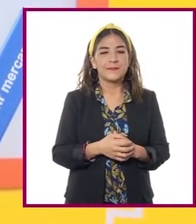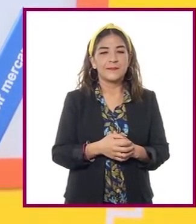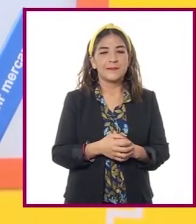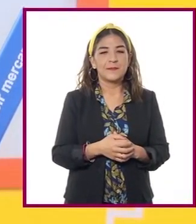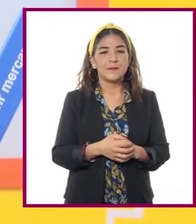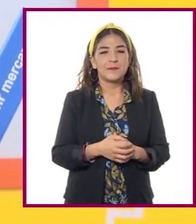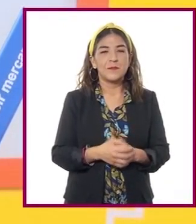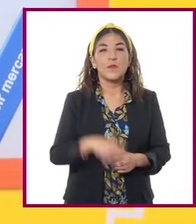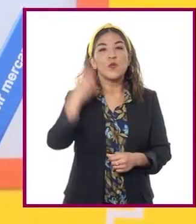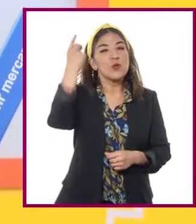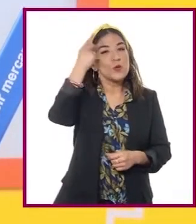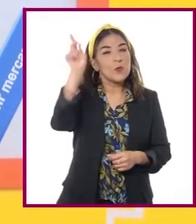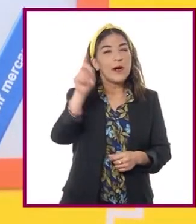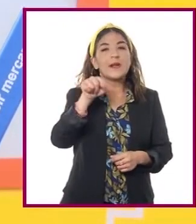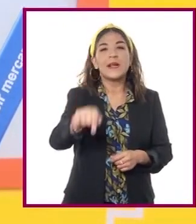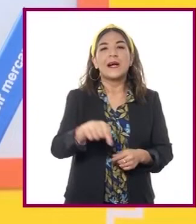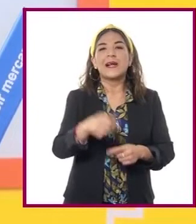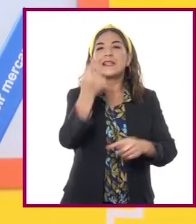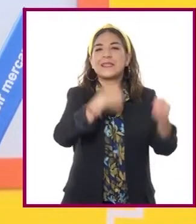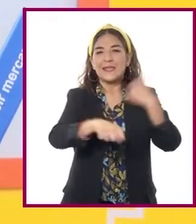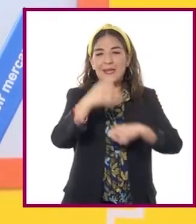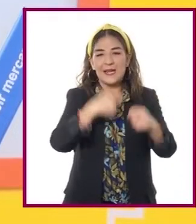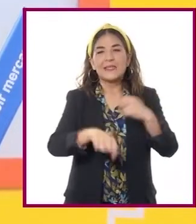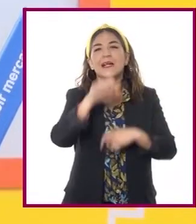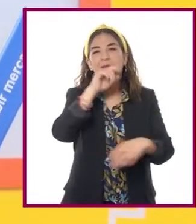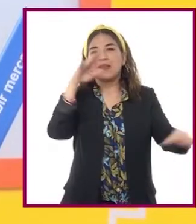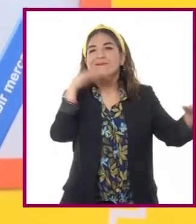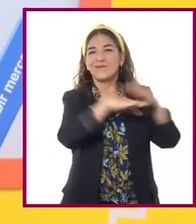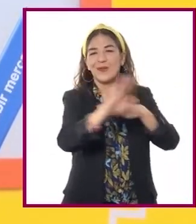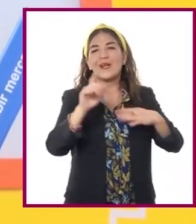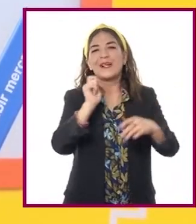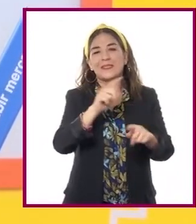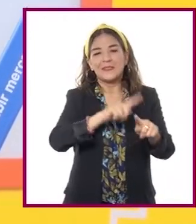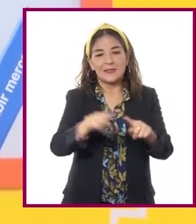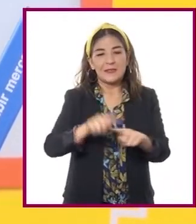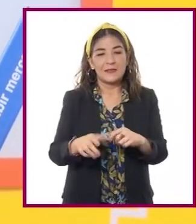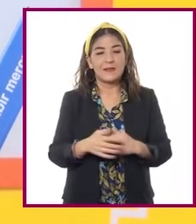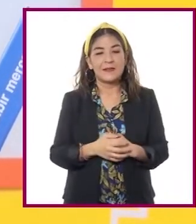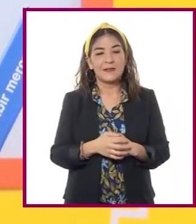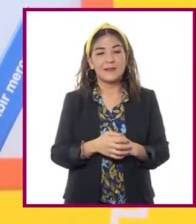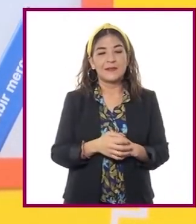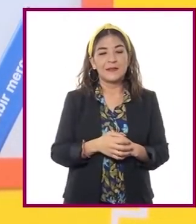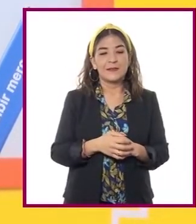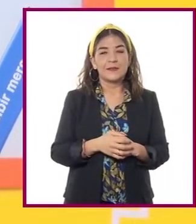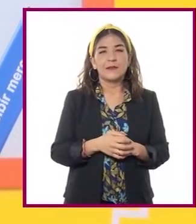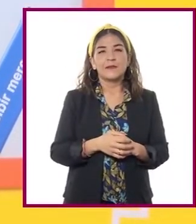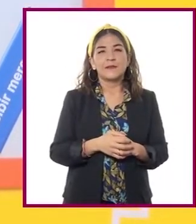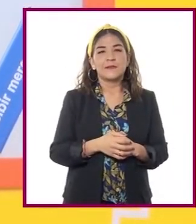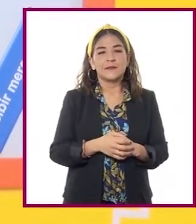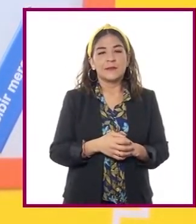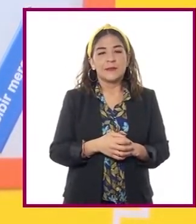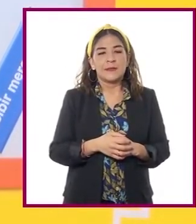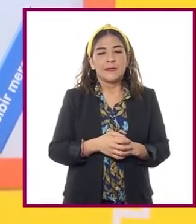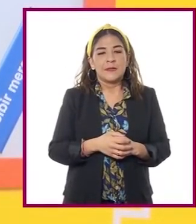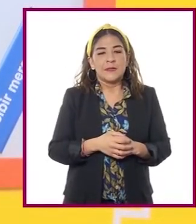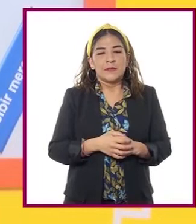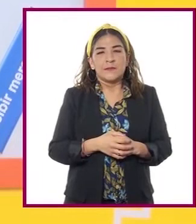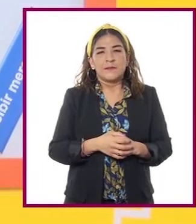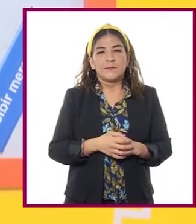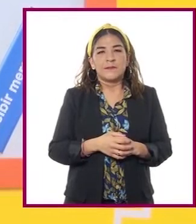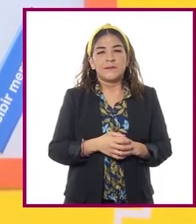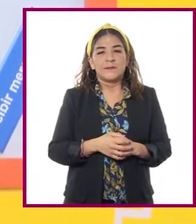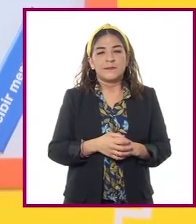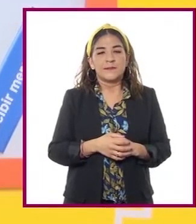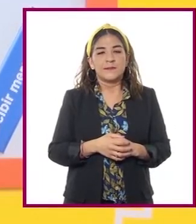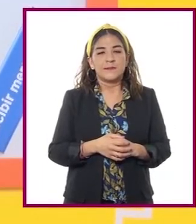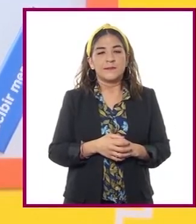Y los dueños de las tiendas y recauderías. Los tenderos. Aquí está. Tan,